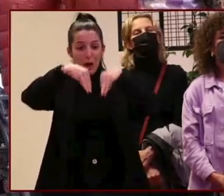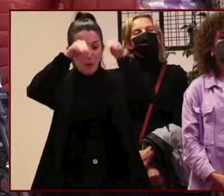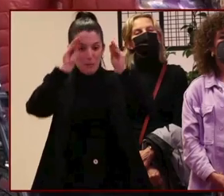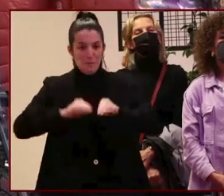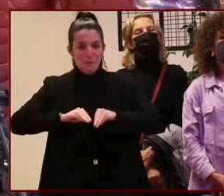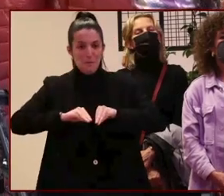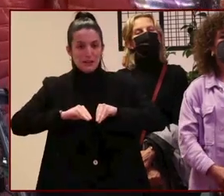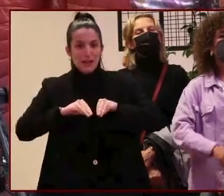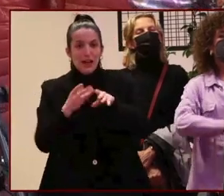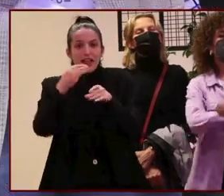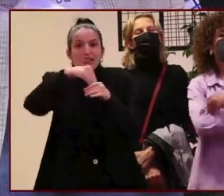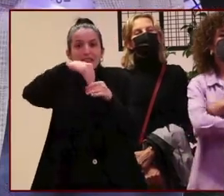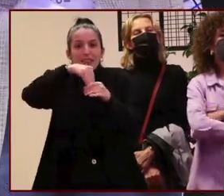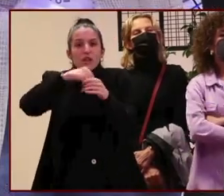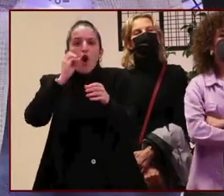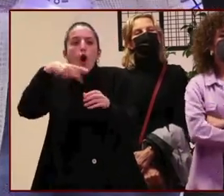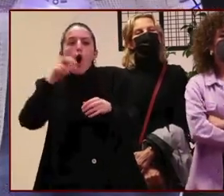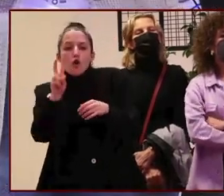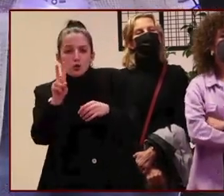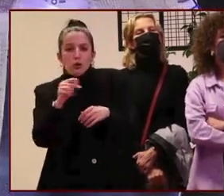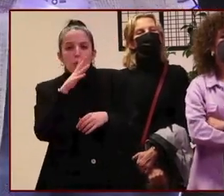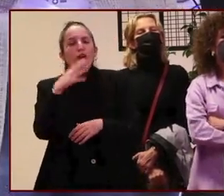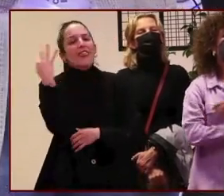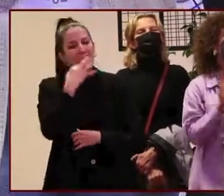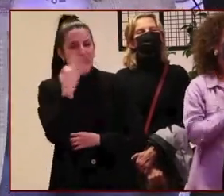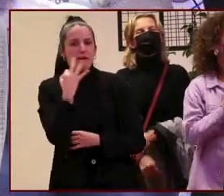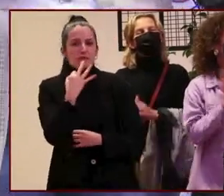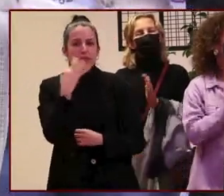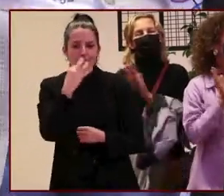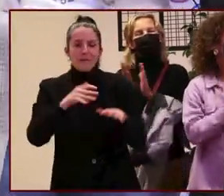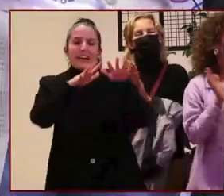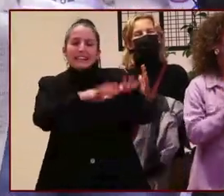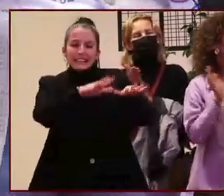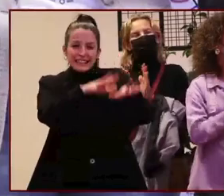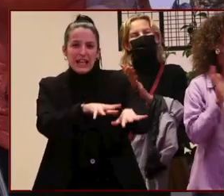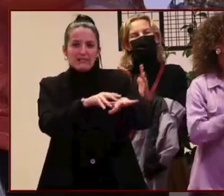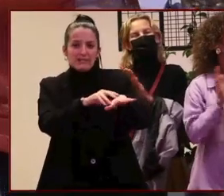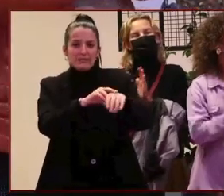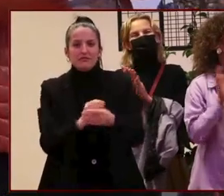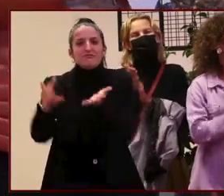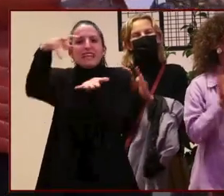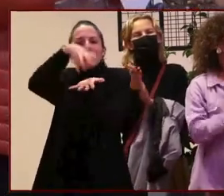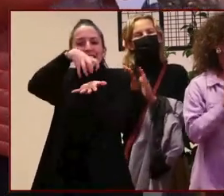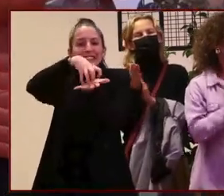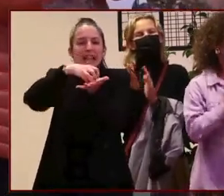la onu porque allí donde tienen que estar esta manta nace de down